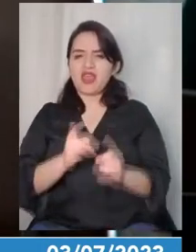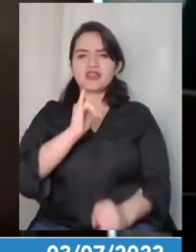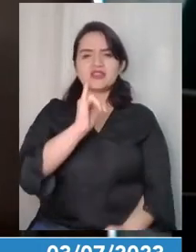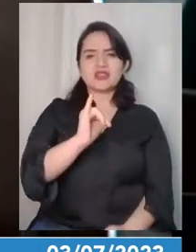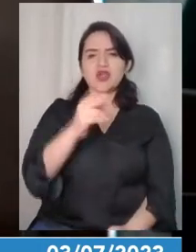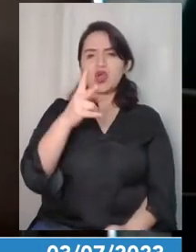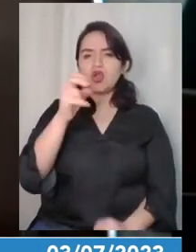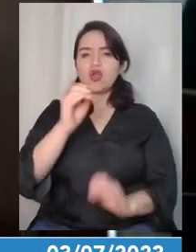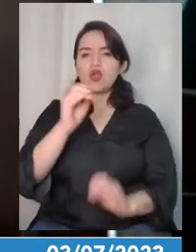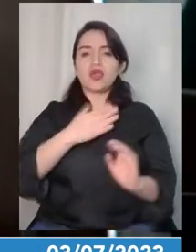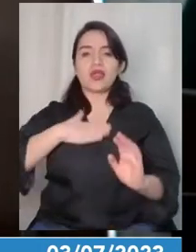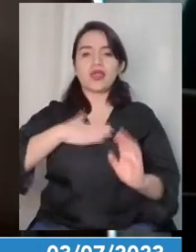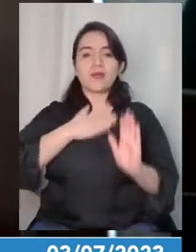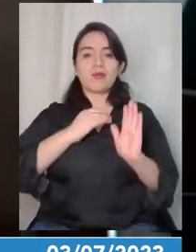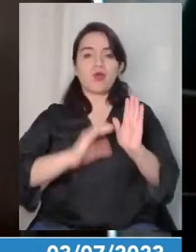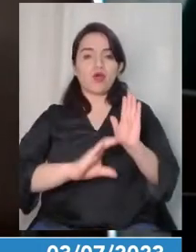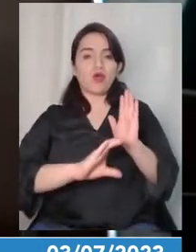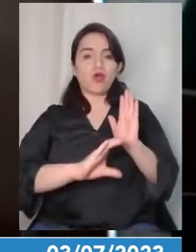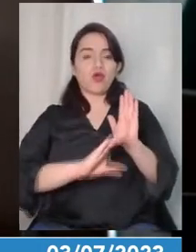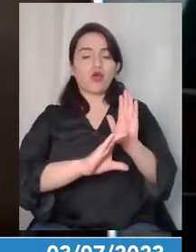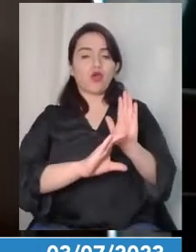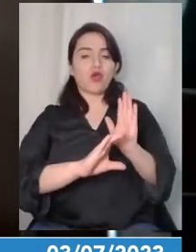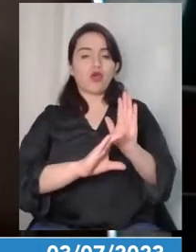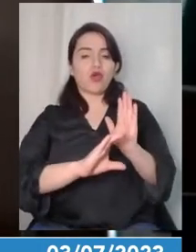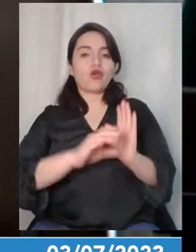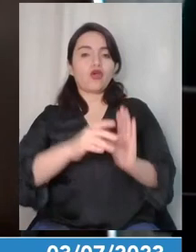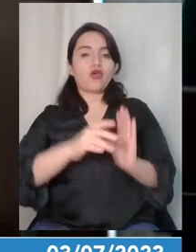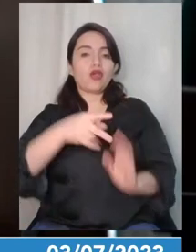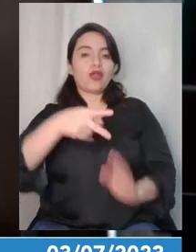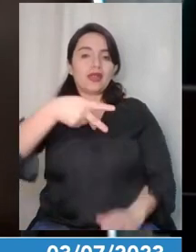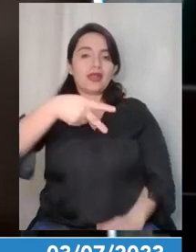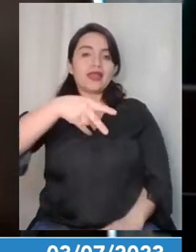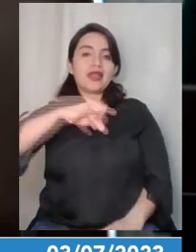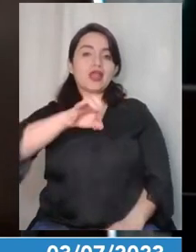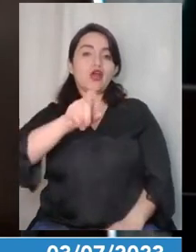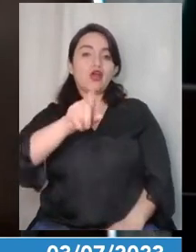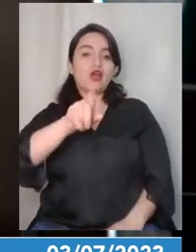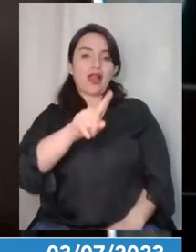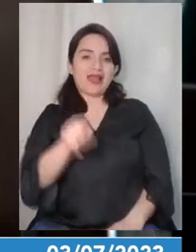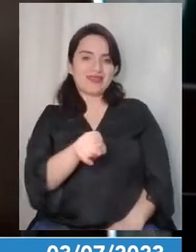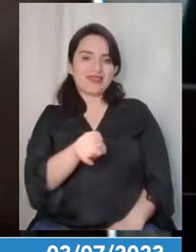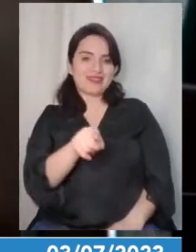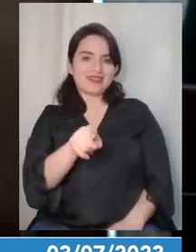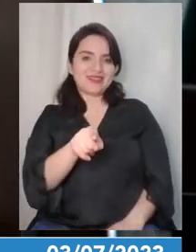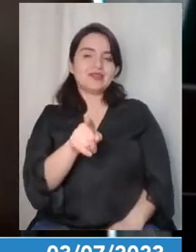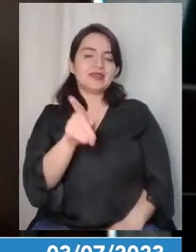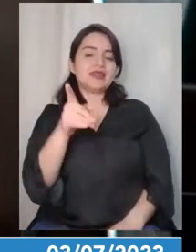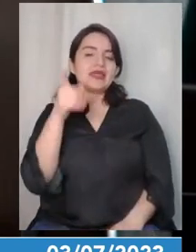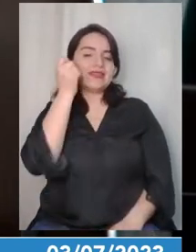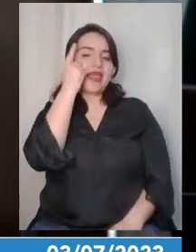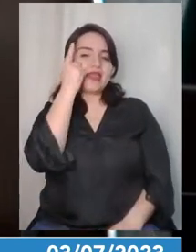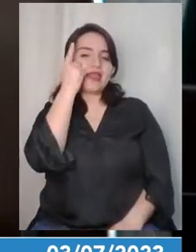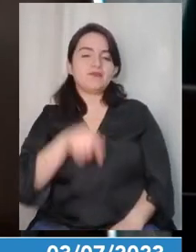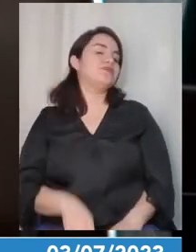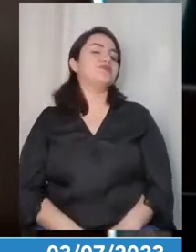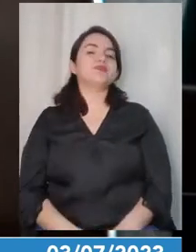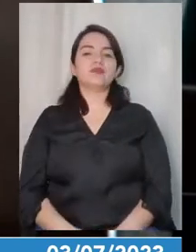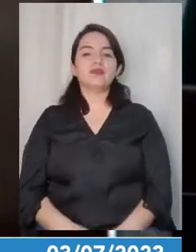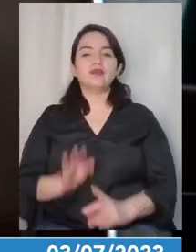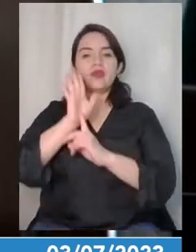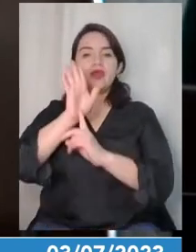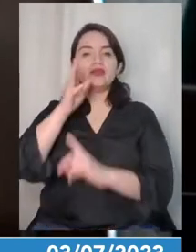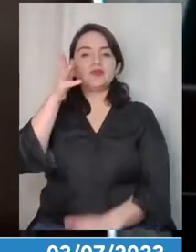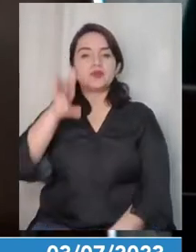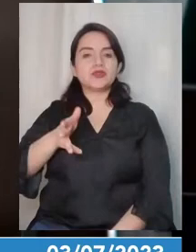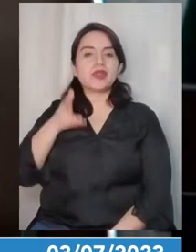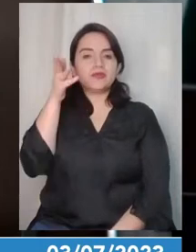o que está exponiendo, pero que no por eso deja de ser interesante todo lo que son los instrumentos